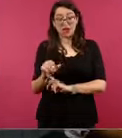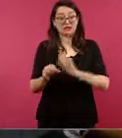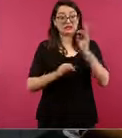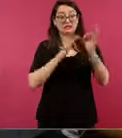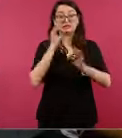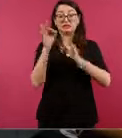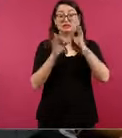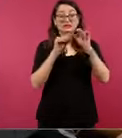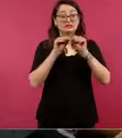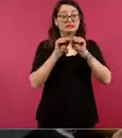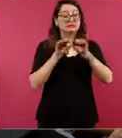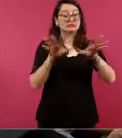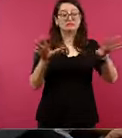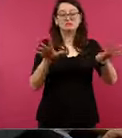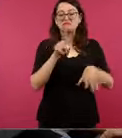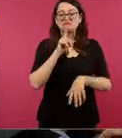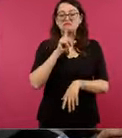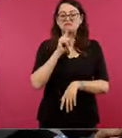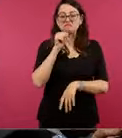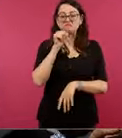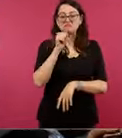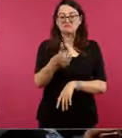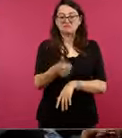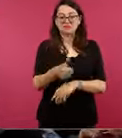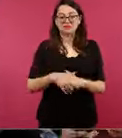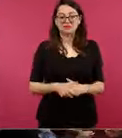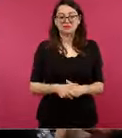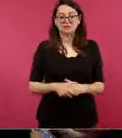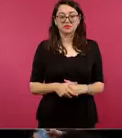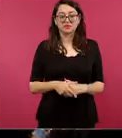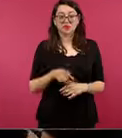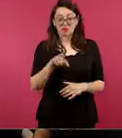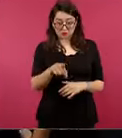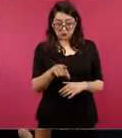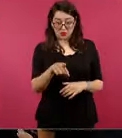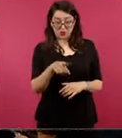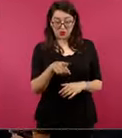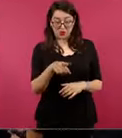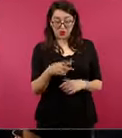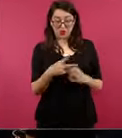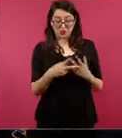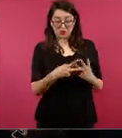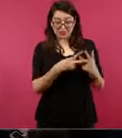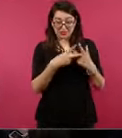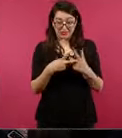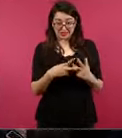Vamos acá porque todavía estás en Azteca. ¿Eh?